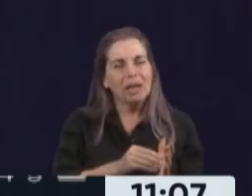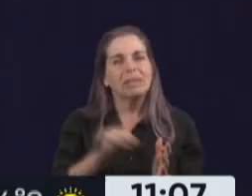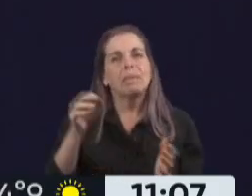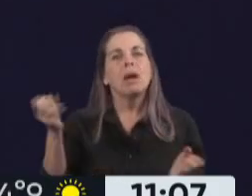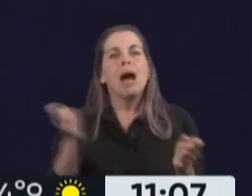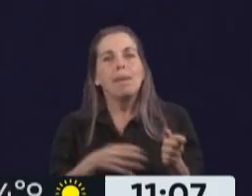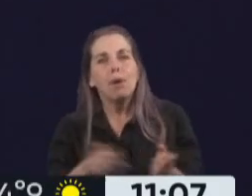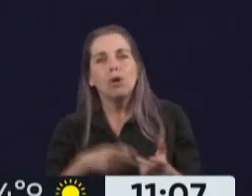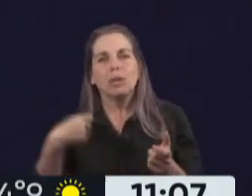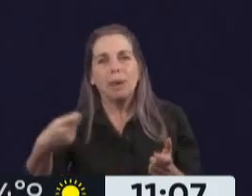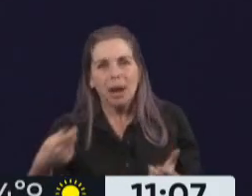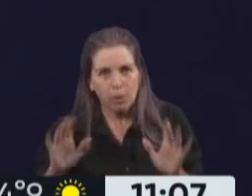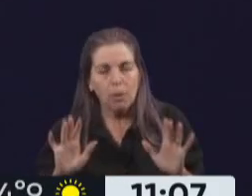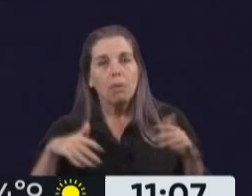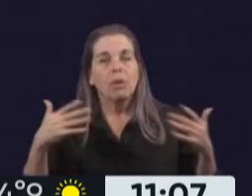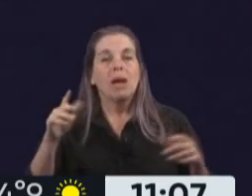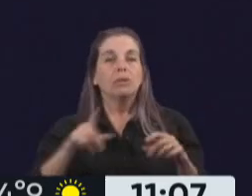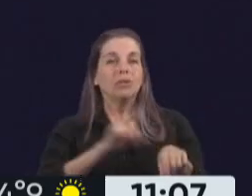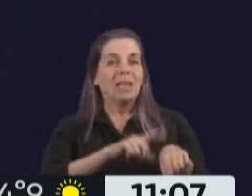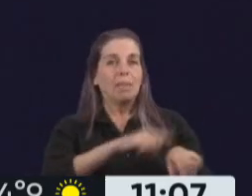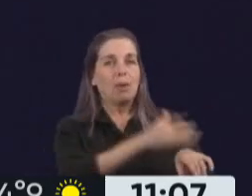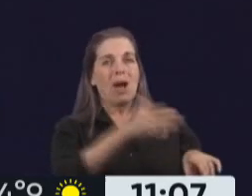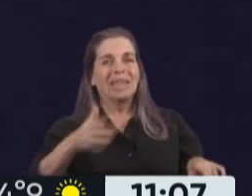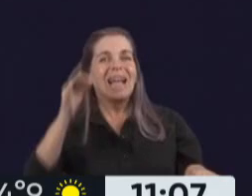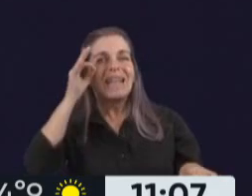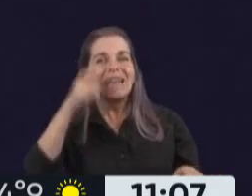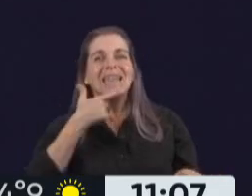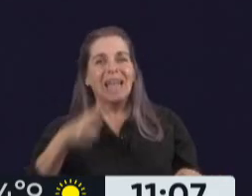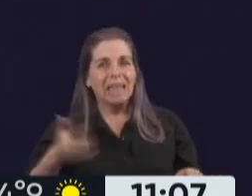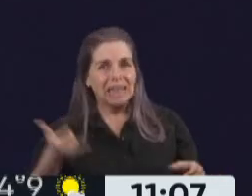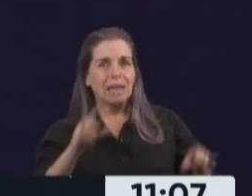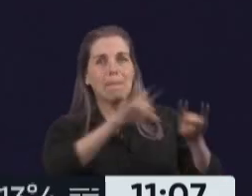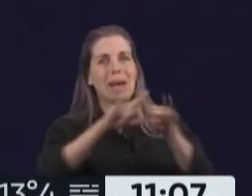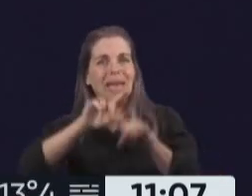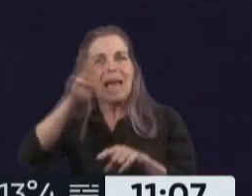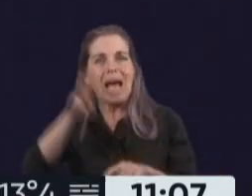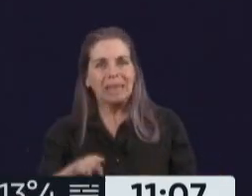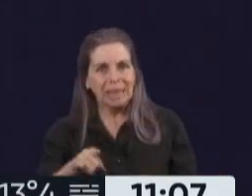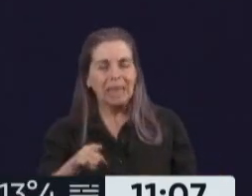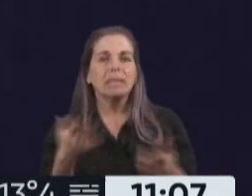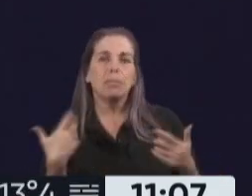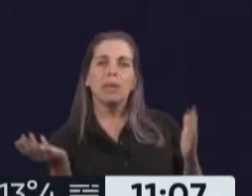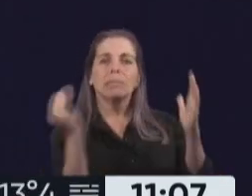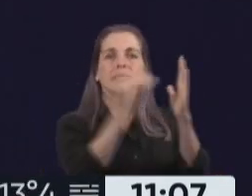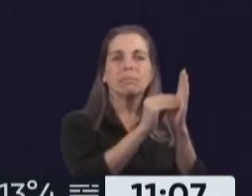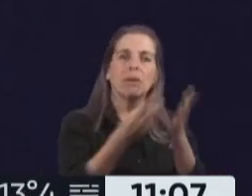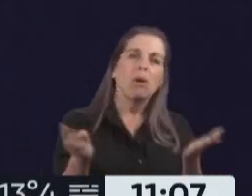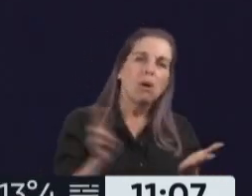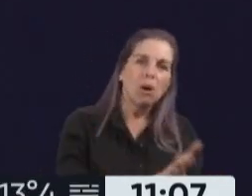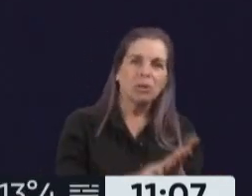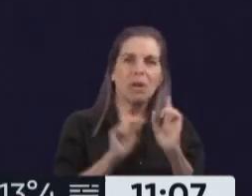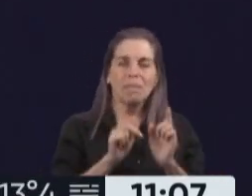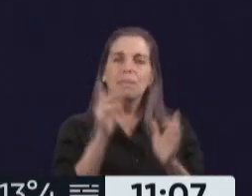jubilación. Por eso, hasta el 30 de septiembre se encuentra habilitada la página de ANSES para llevar a cabo el reempadronamiento de todos